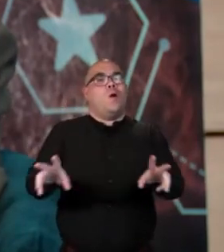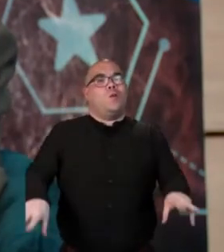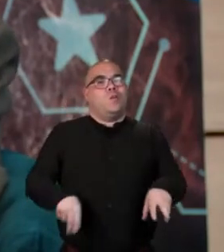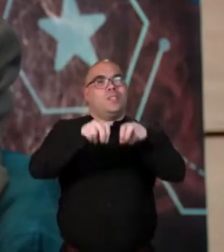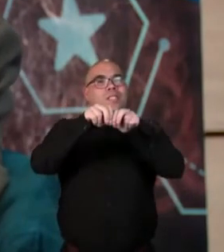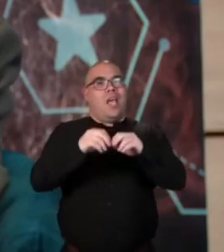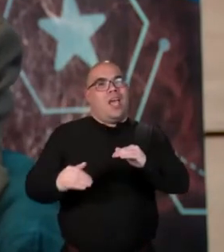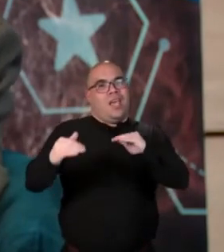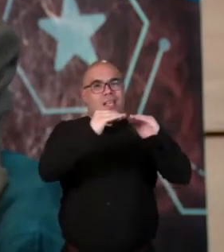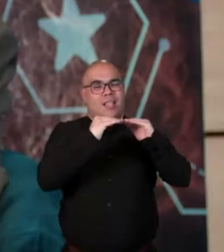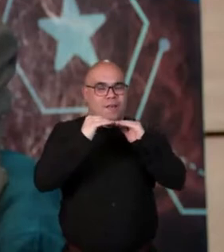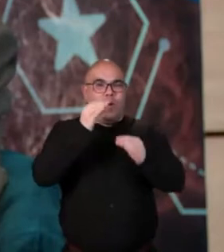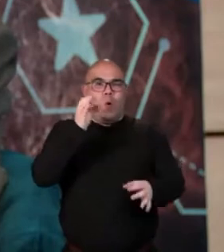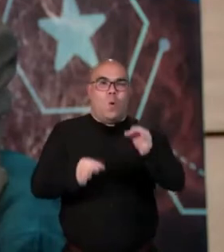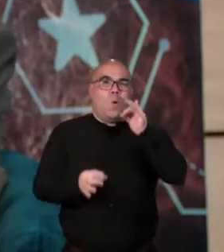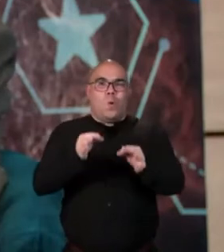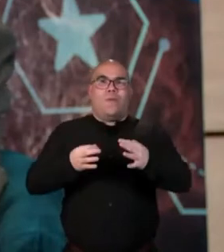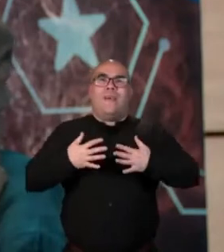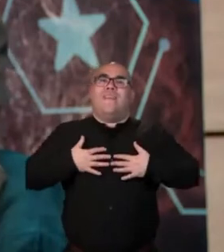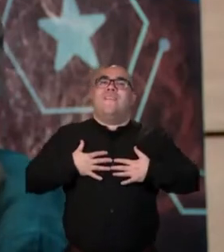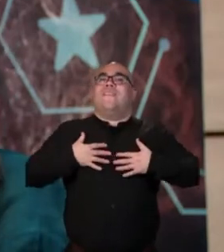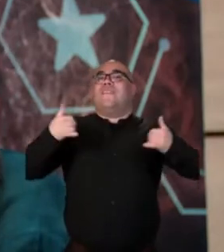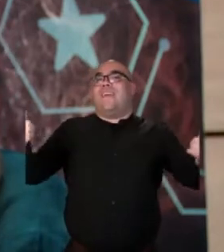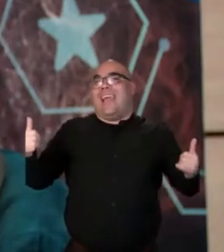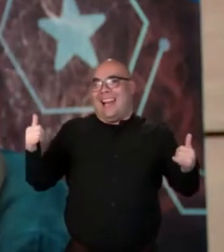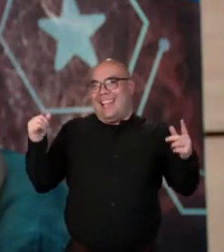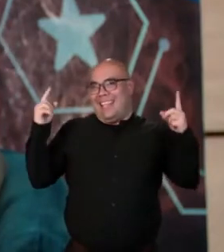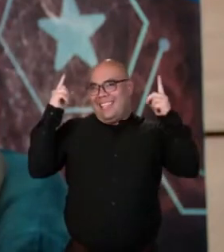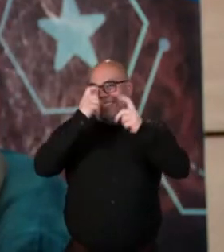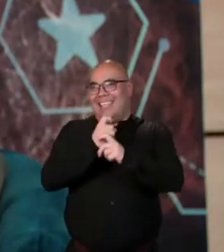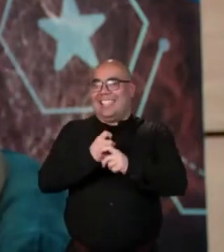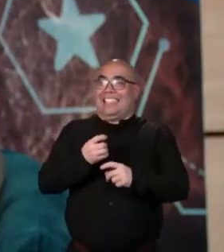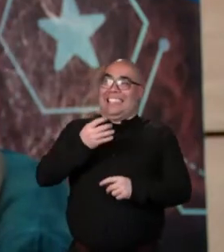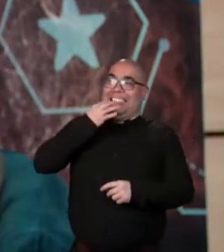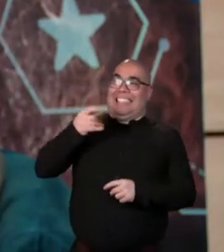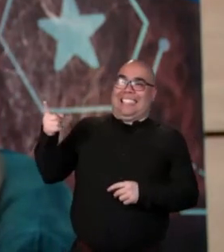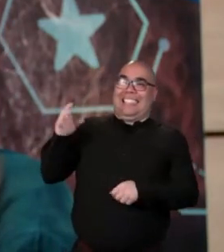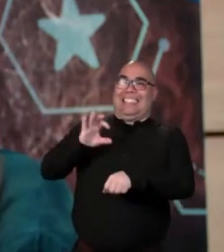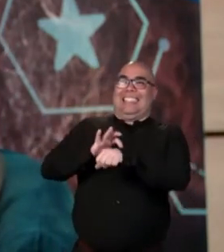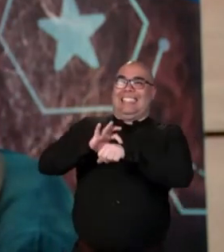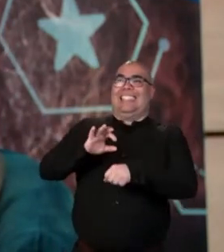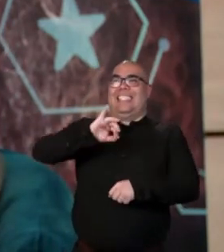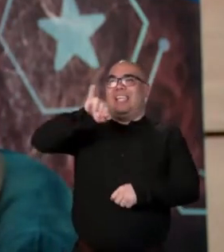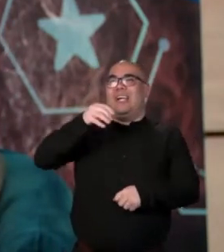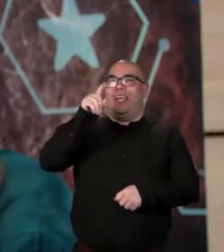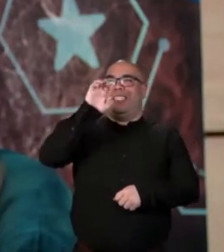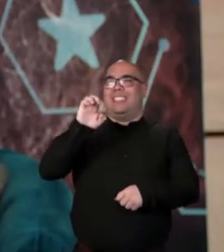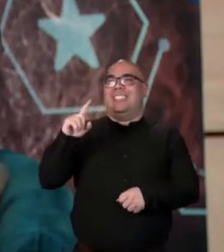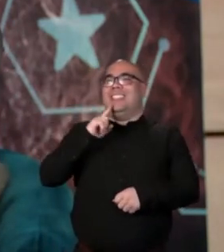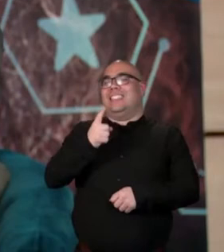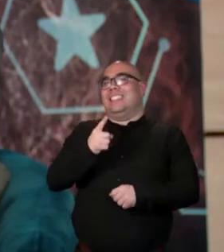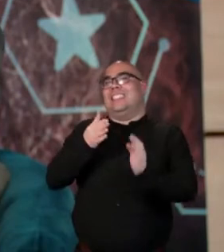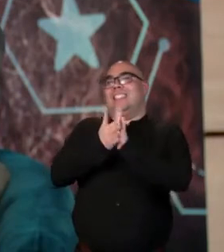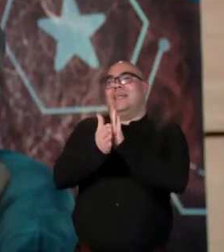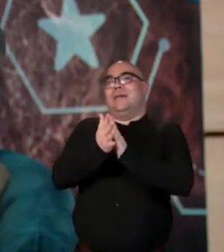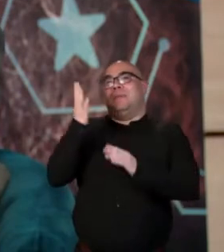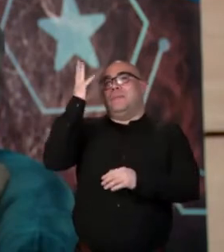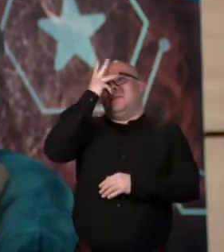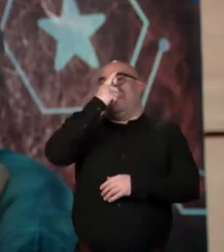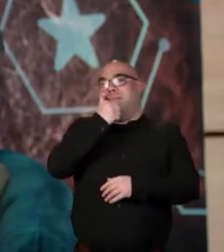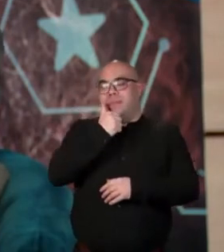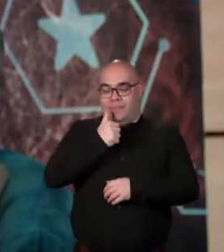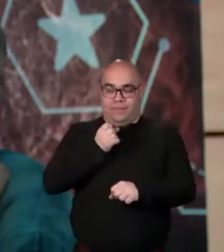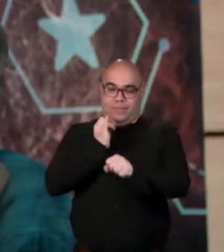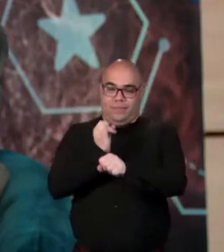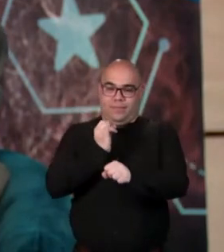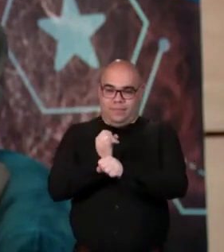justa y feliz que lo escucho con beneplácito del doctor recibió nardo qué bonito tener esa experiencia de que nuestras instituciones